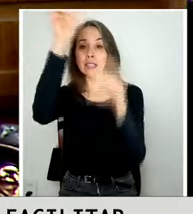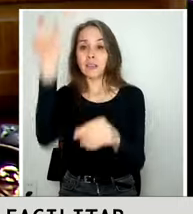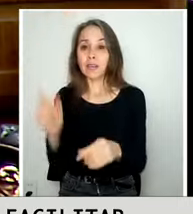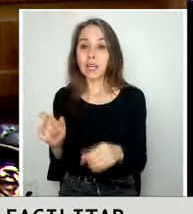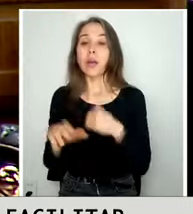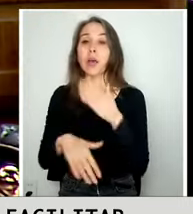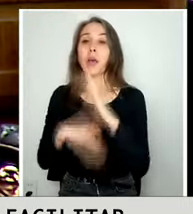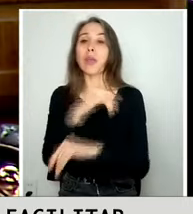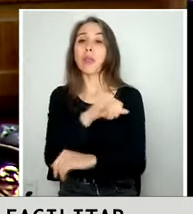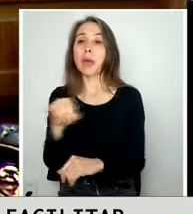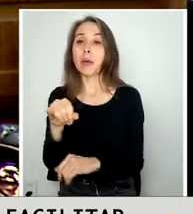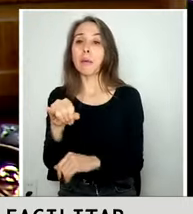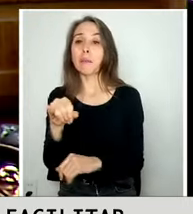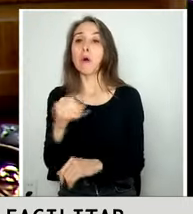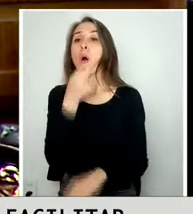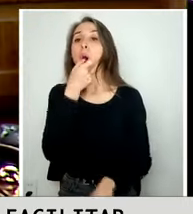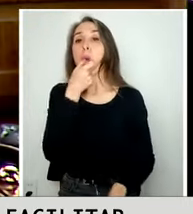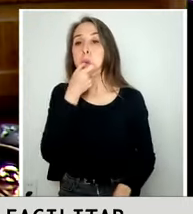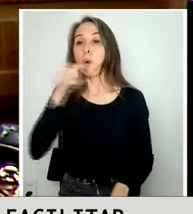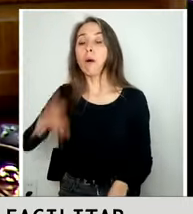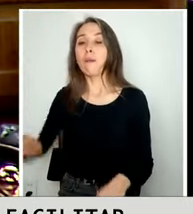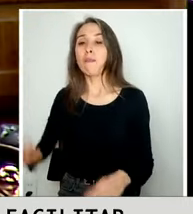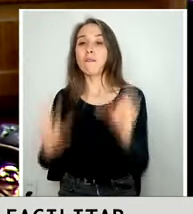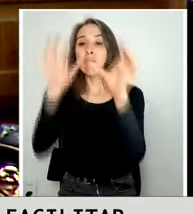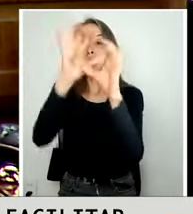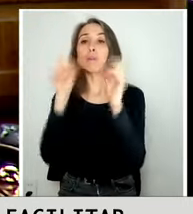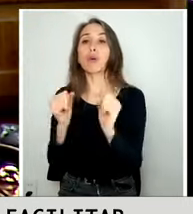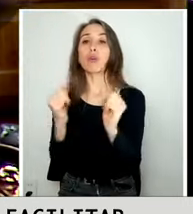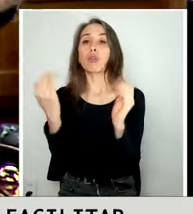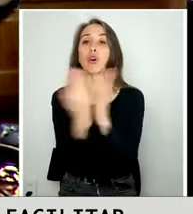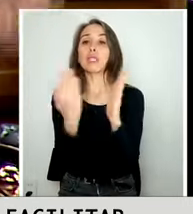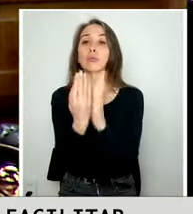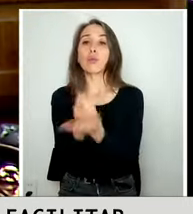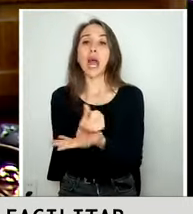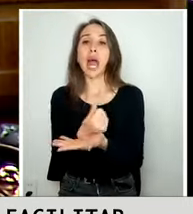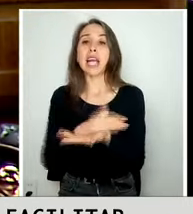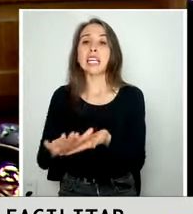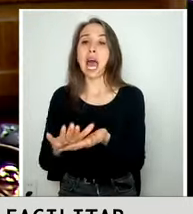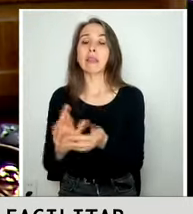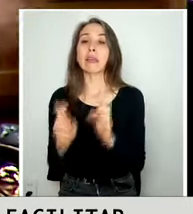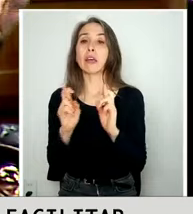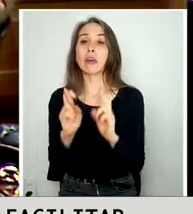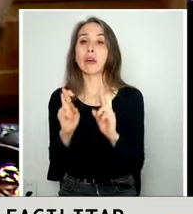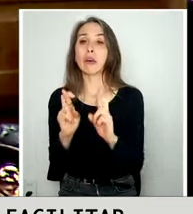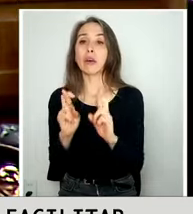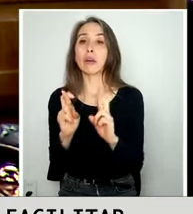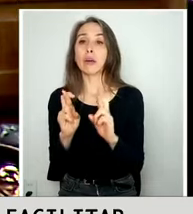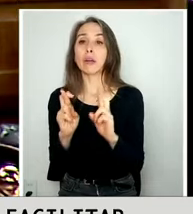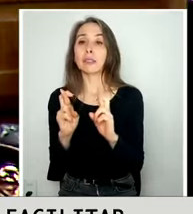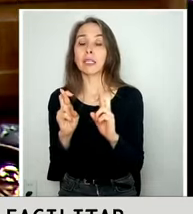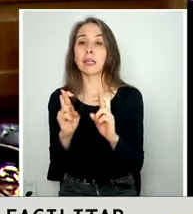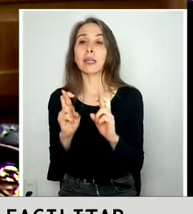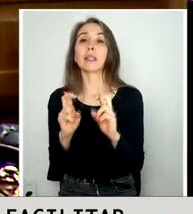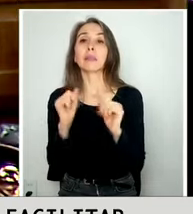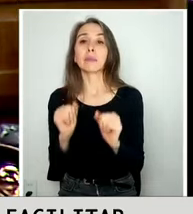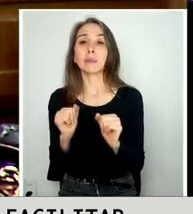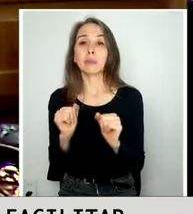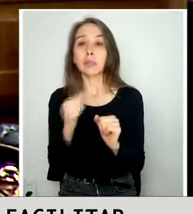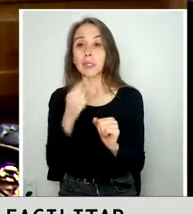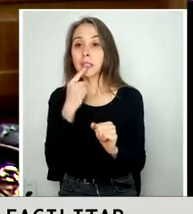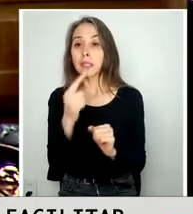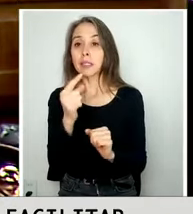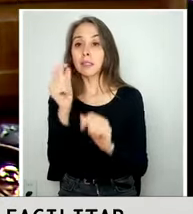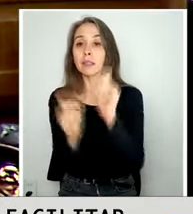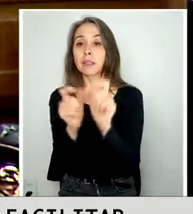a hacer árbitro de básquetbol pudo estudiar de manera gratuita Ojalá en Chile Alguna vez se pudiera volver a dar que la que el